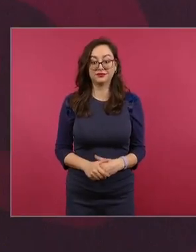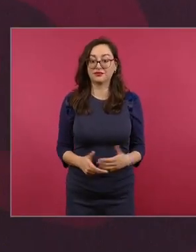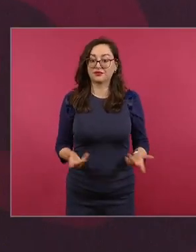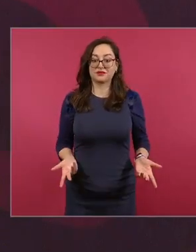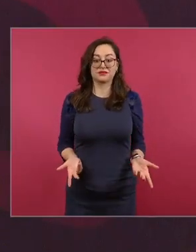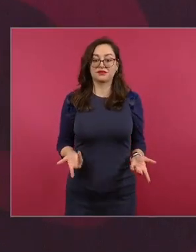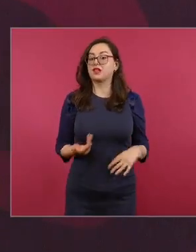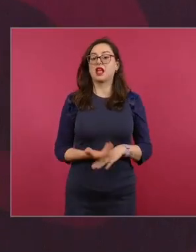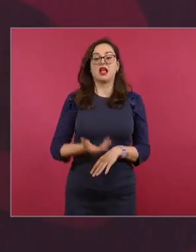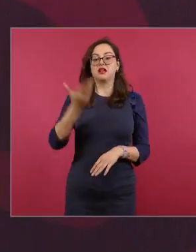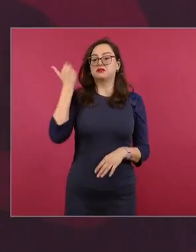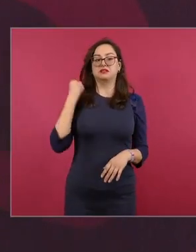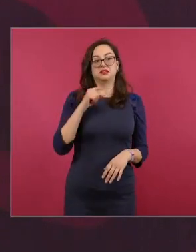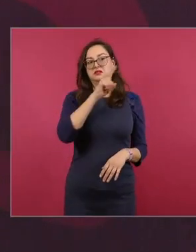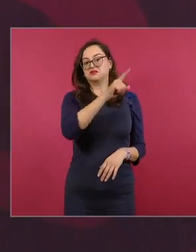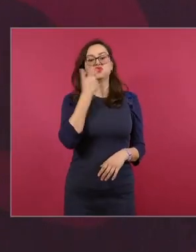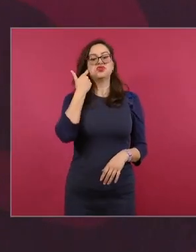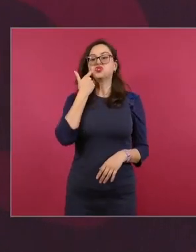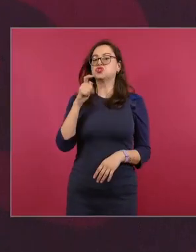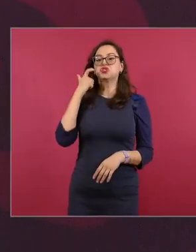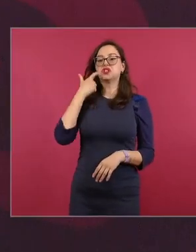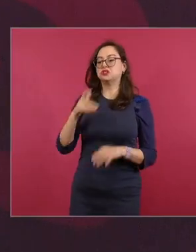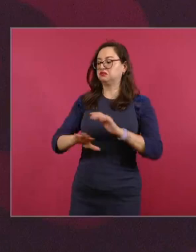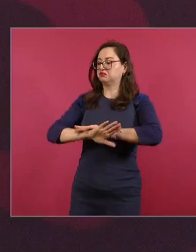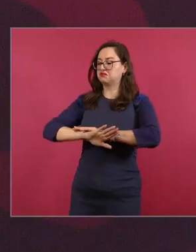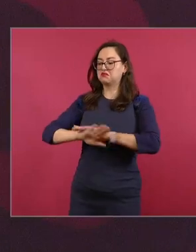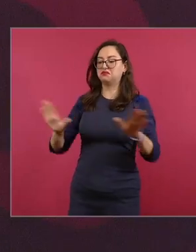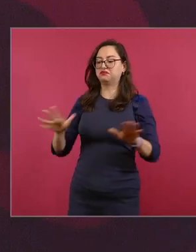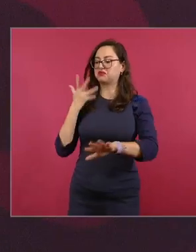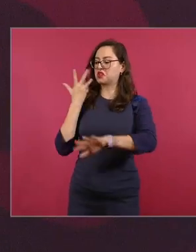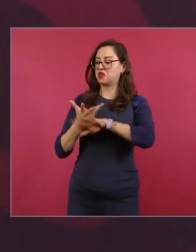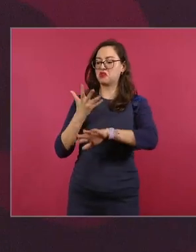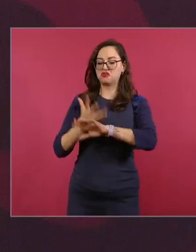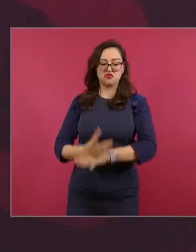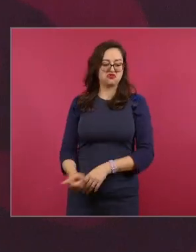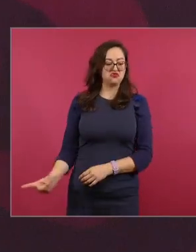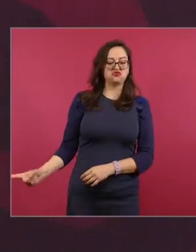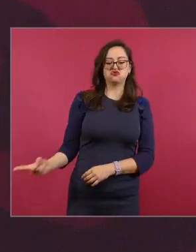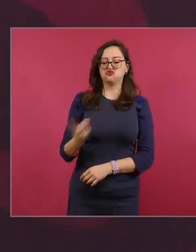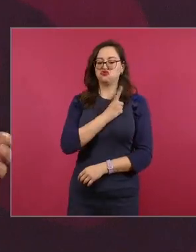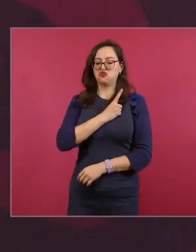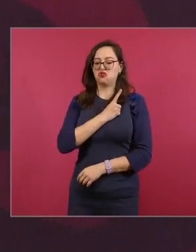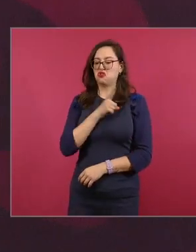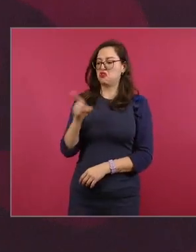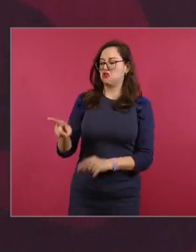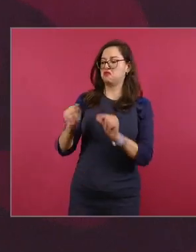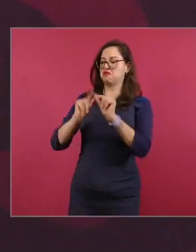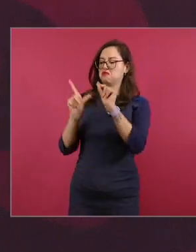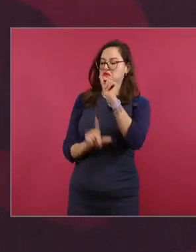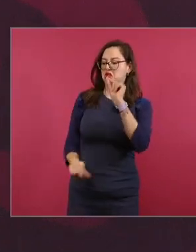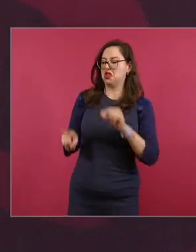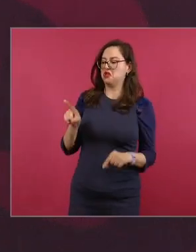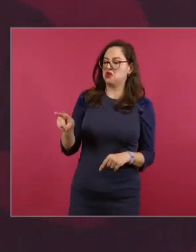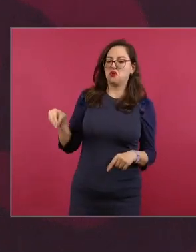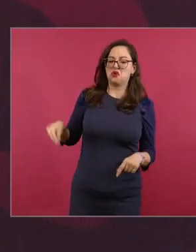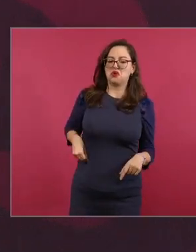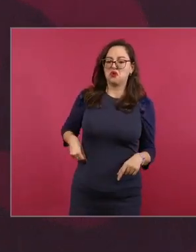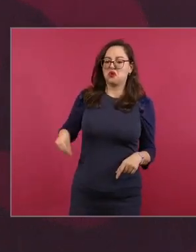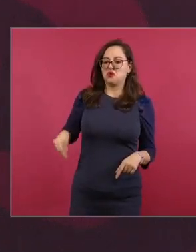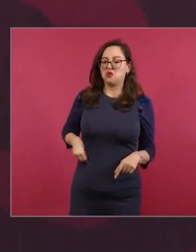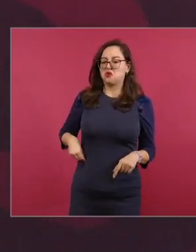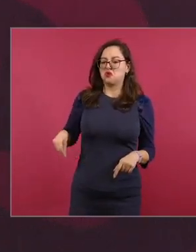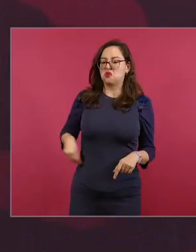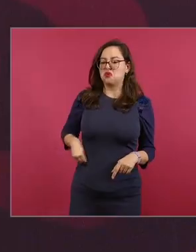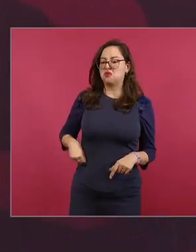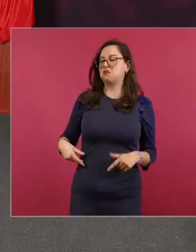quería cerrar la economía de Estados Unidos por completo. Nos echaba la culpa de que se venían